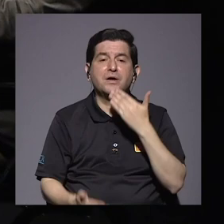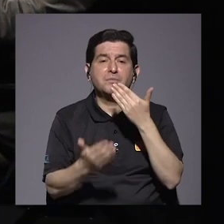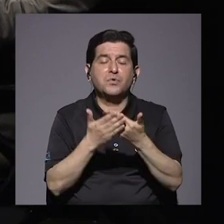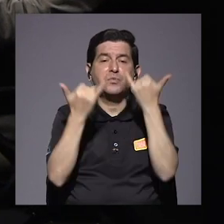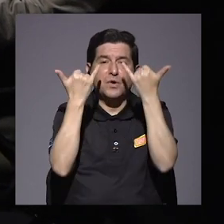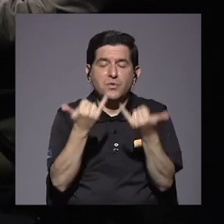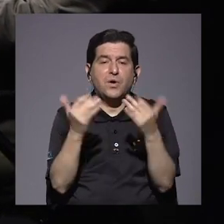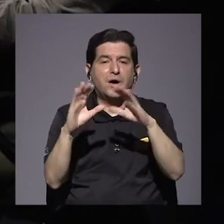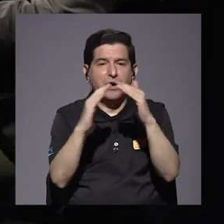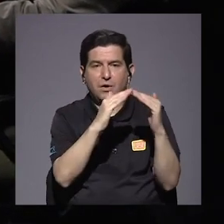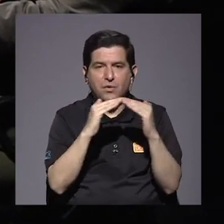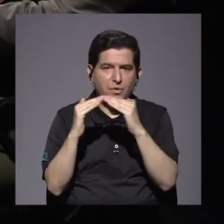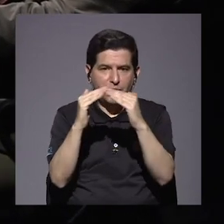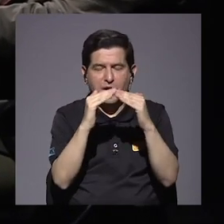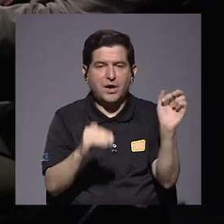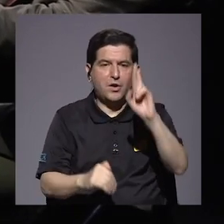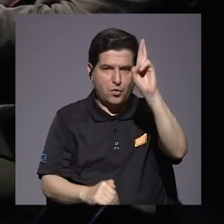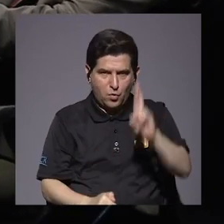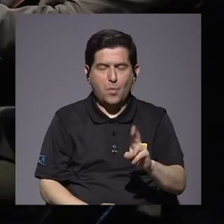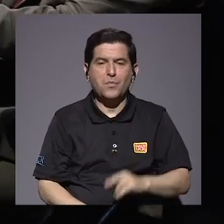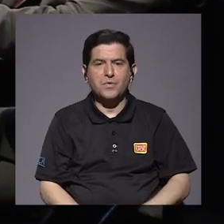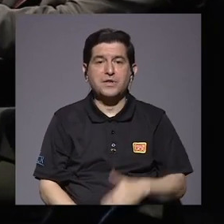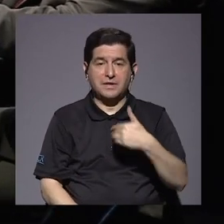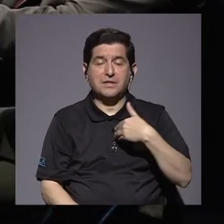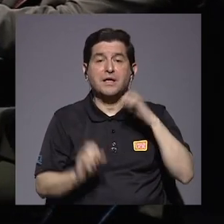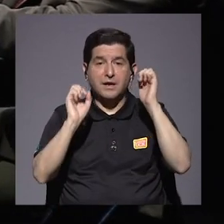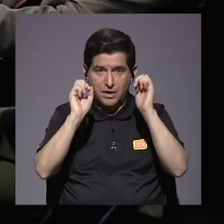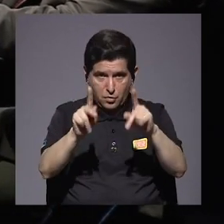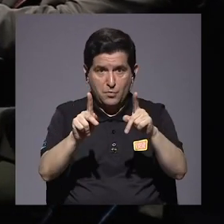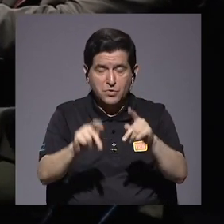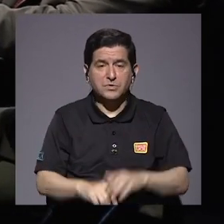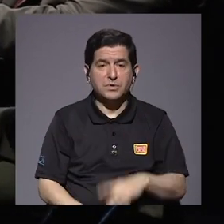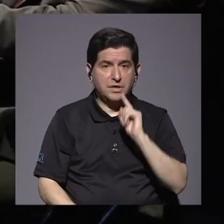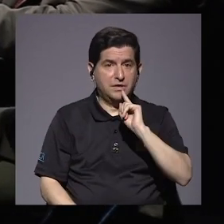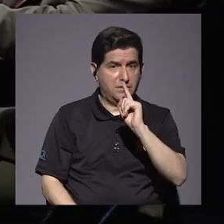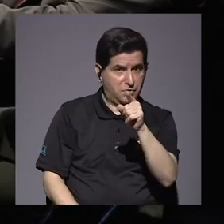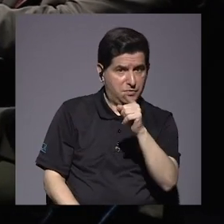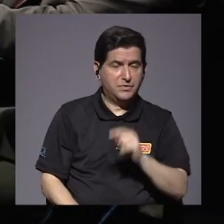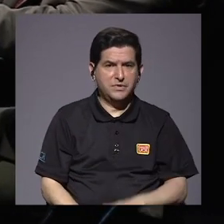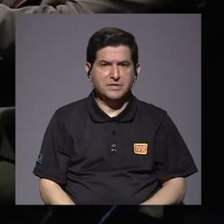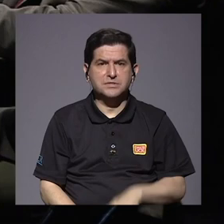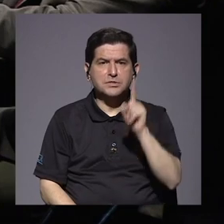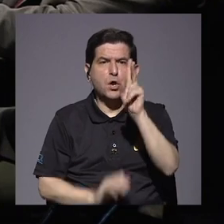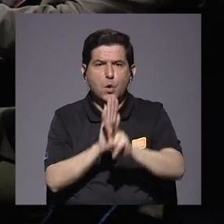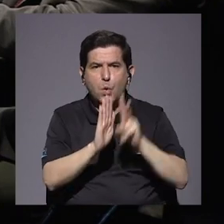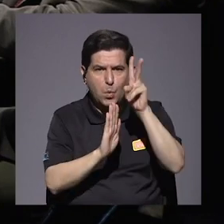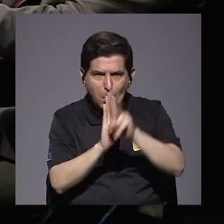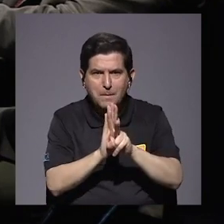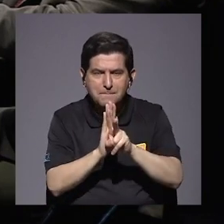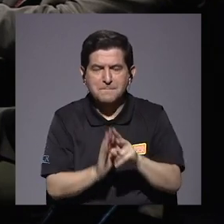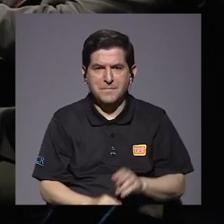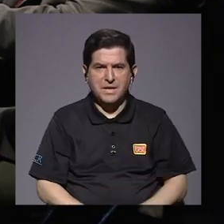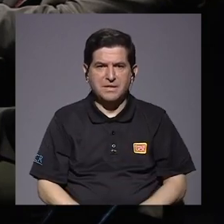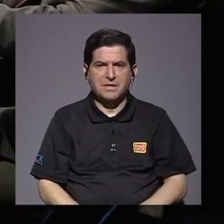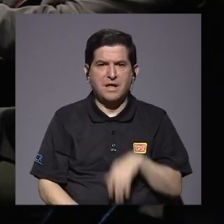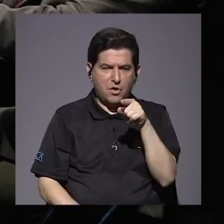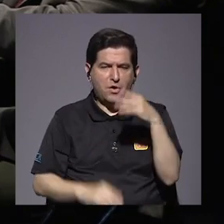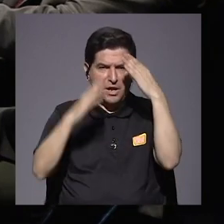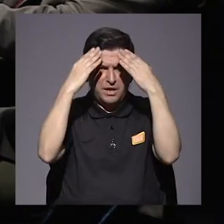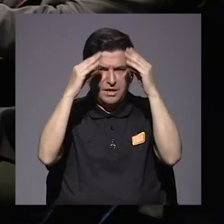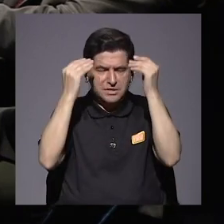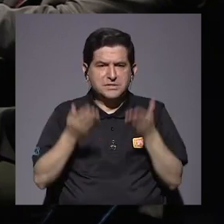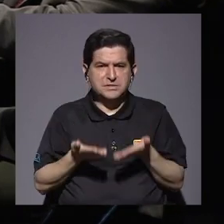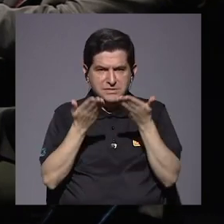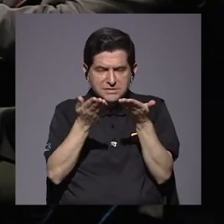muy bueno que ahora la comunidad costarricense tenga la posibilidad, como dice usted, de un video donde se hace